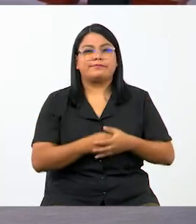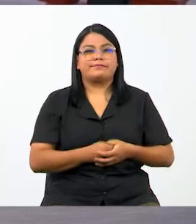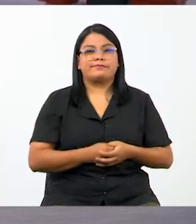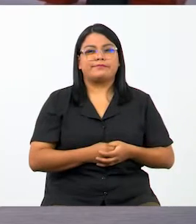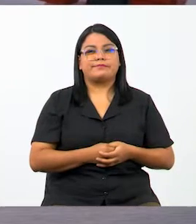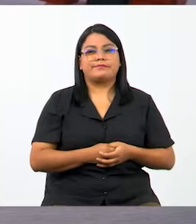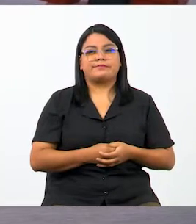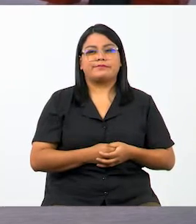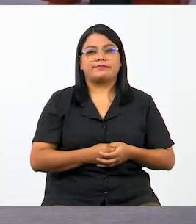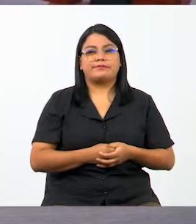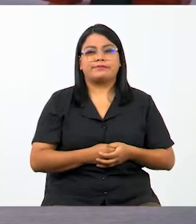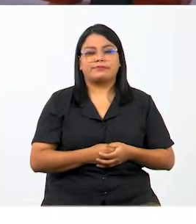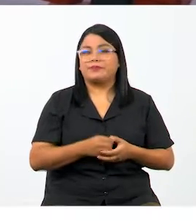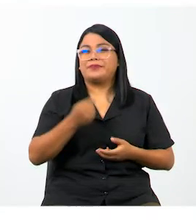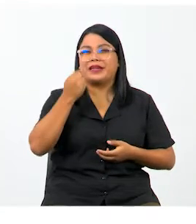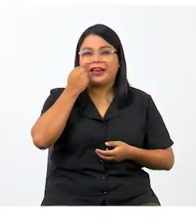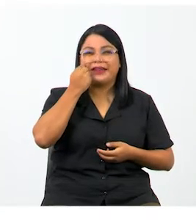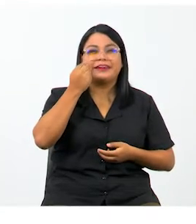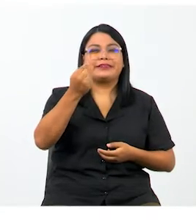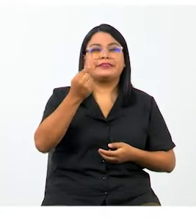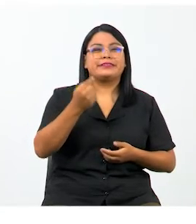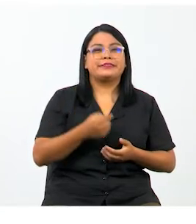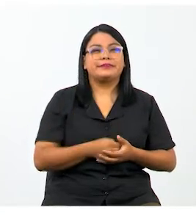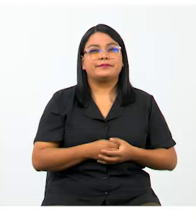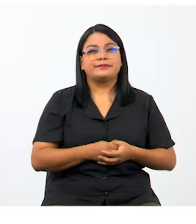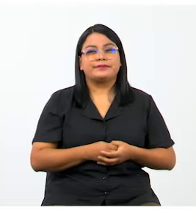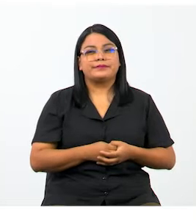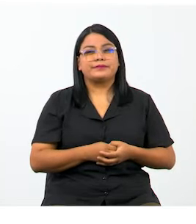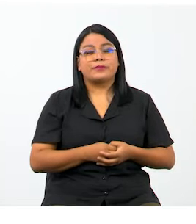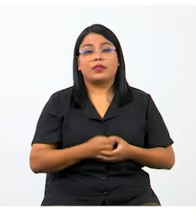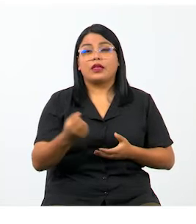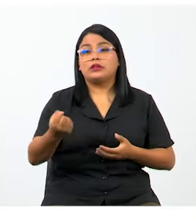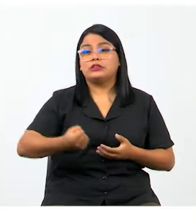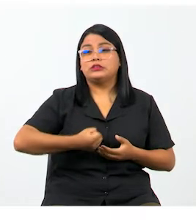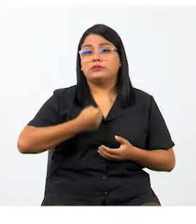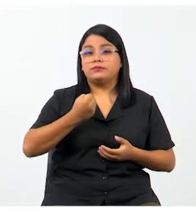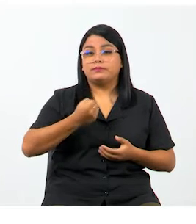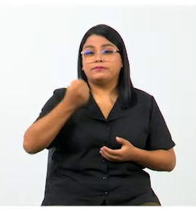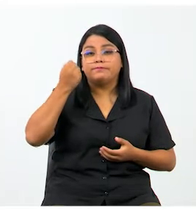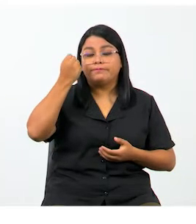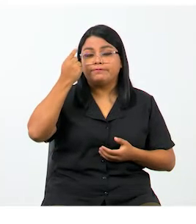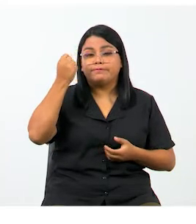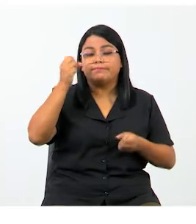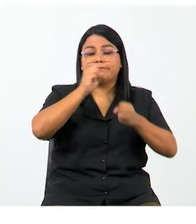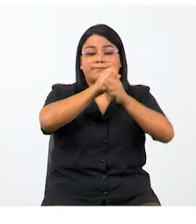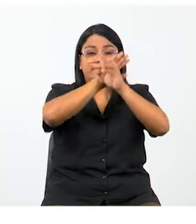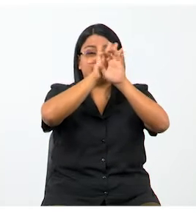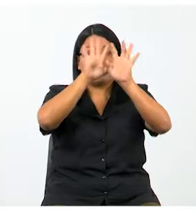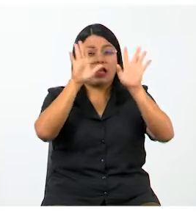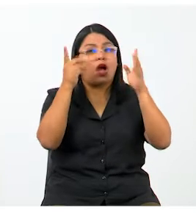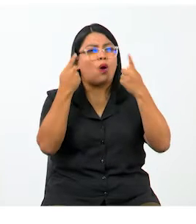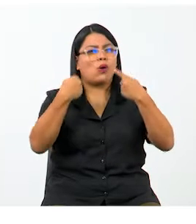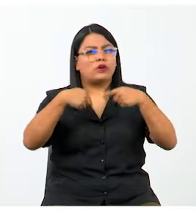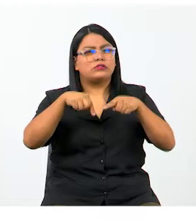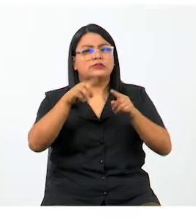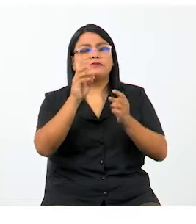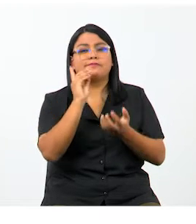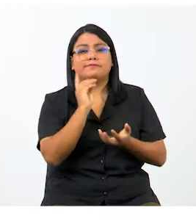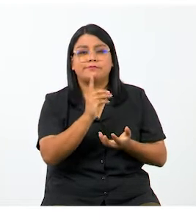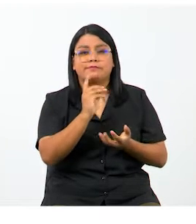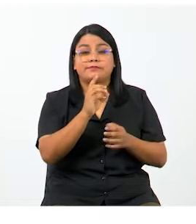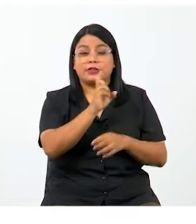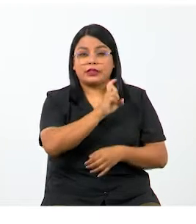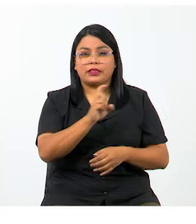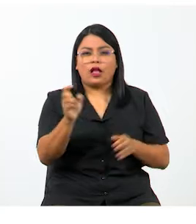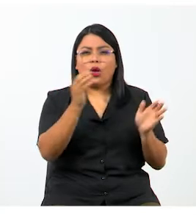verlo. Es importante tener claro que la secuencia didáctica semanal está organizada de